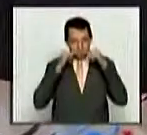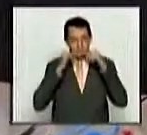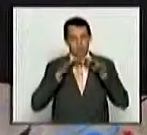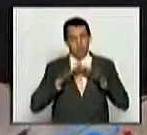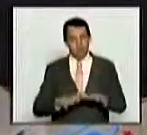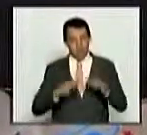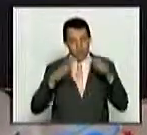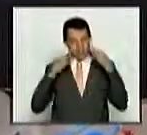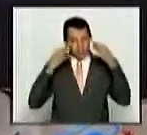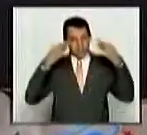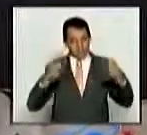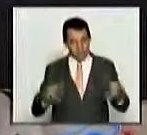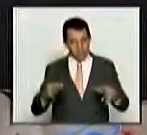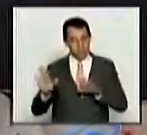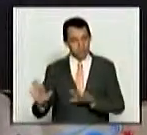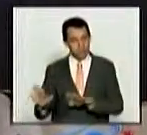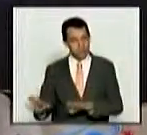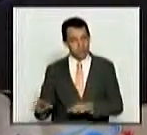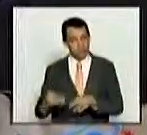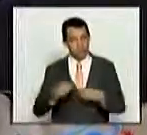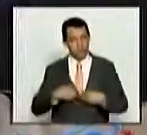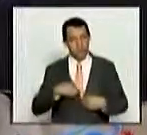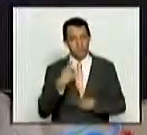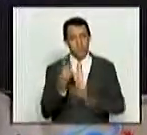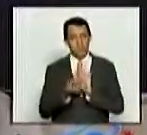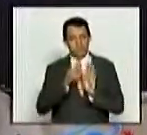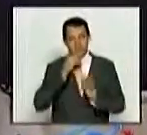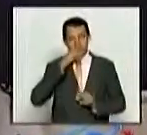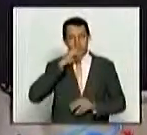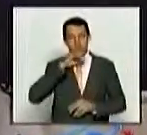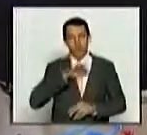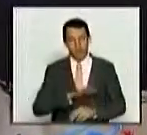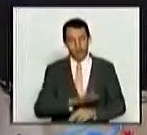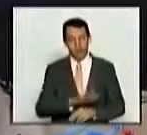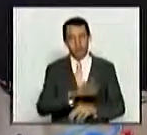cuerpo, afuera todo el aire.